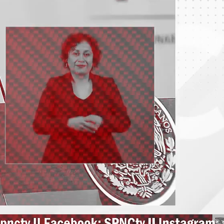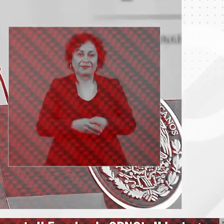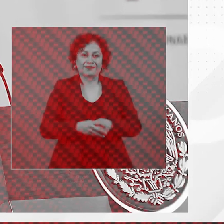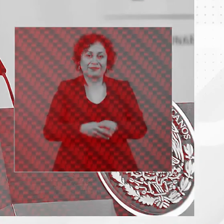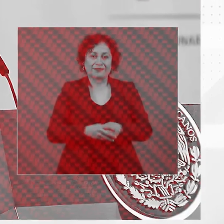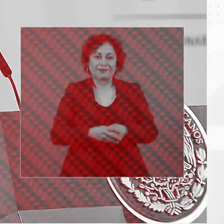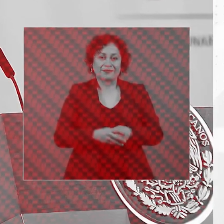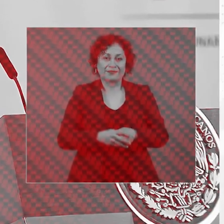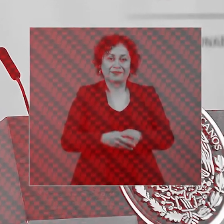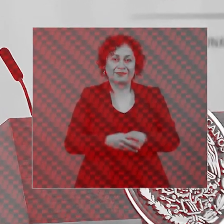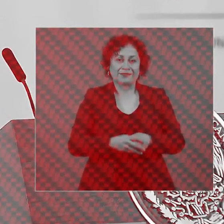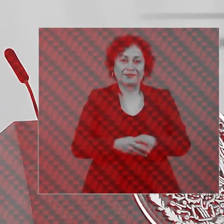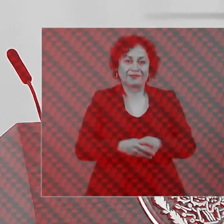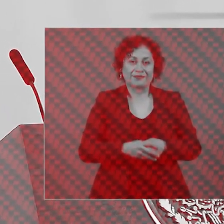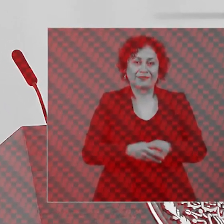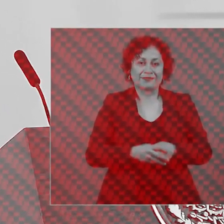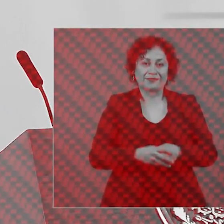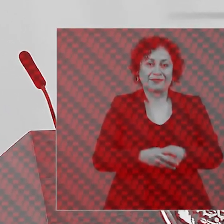expertos.